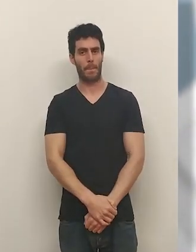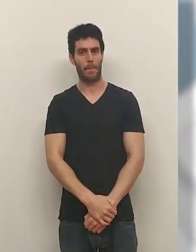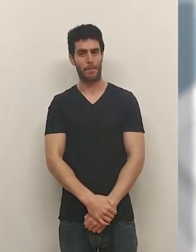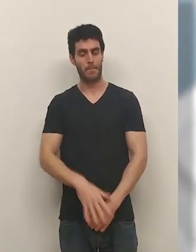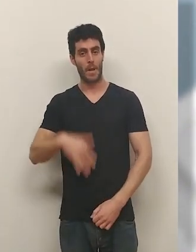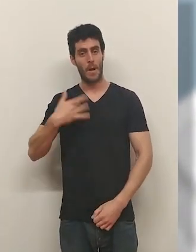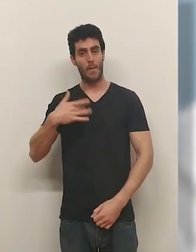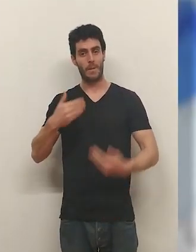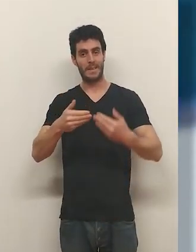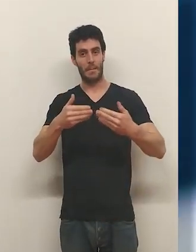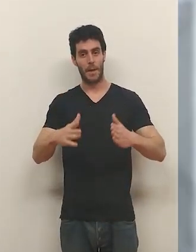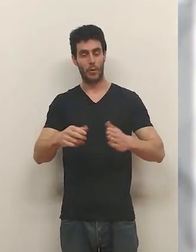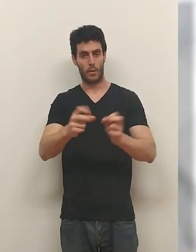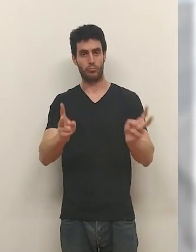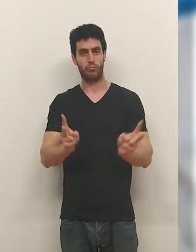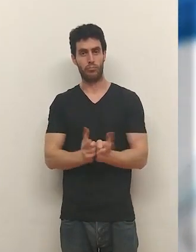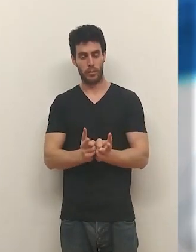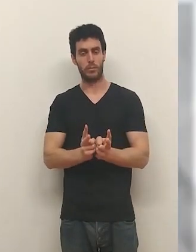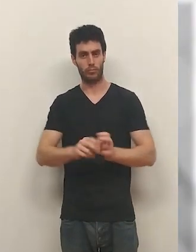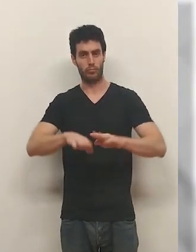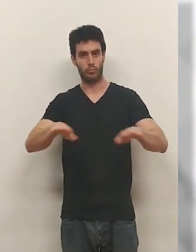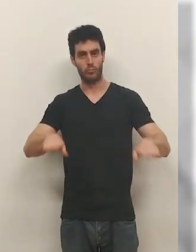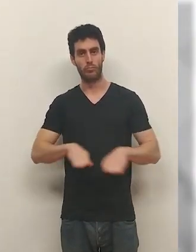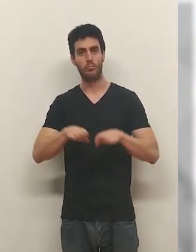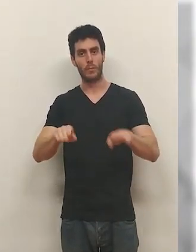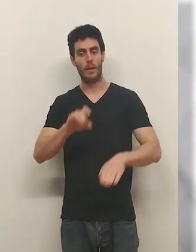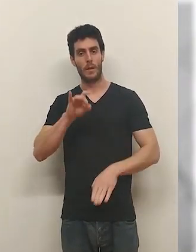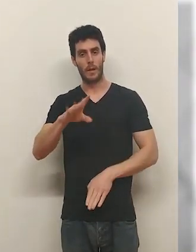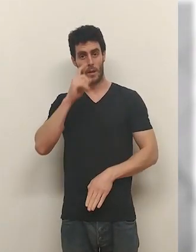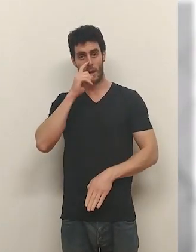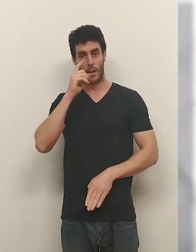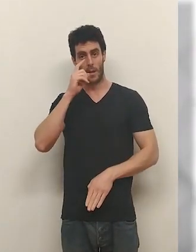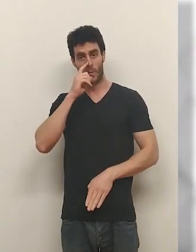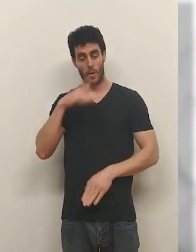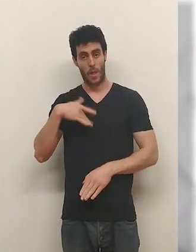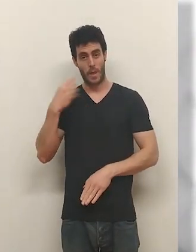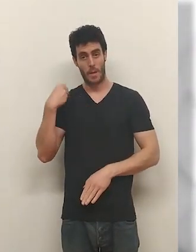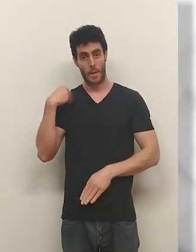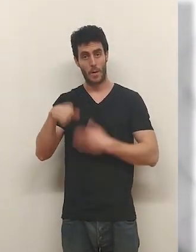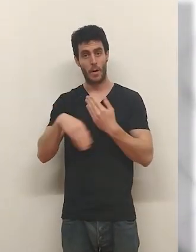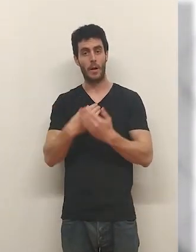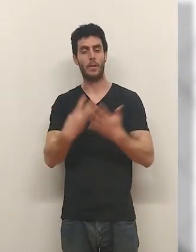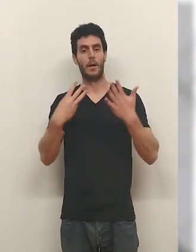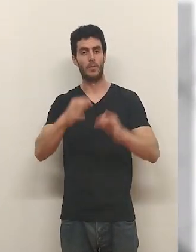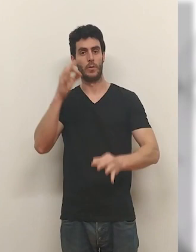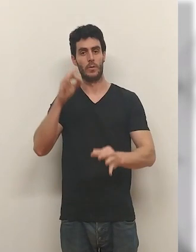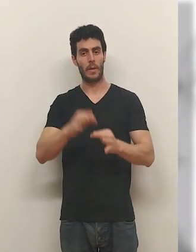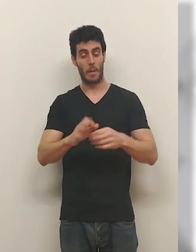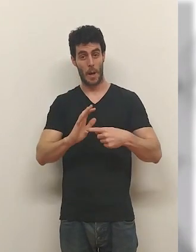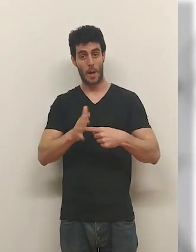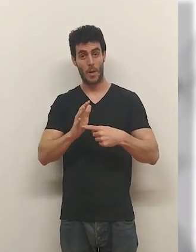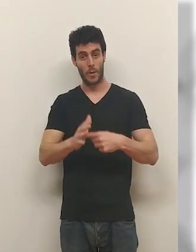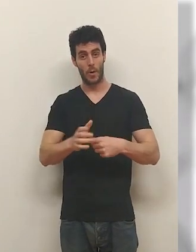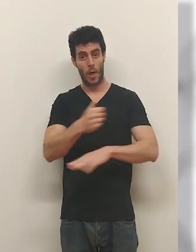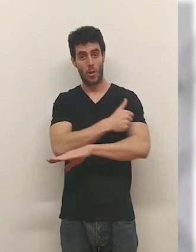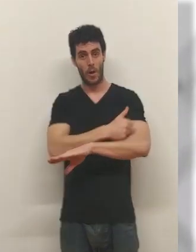La fecha de apertura de la temporada de baño en las piscinas de Logroño será el 15 de junio. Desde ese día y hasta el 8 de septiembre en las Norias